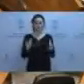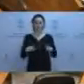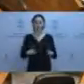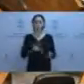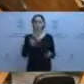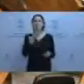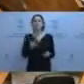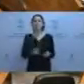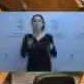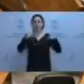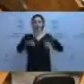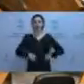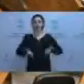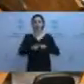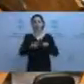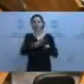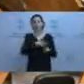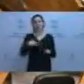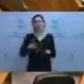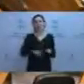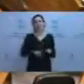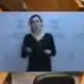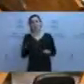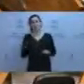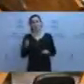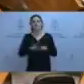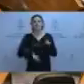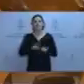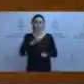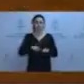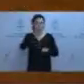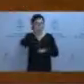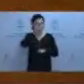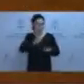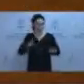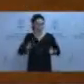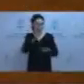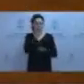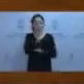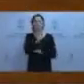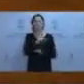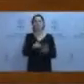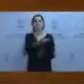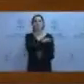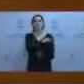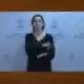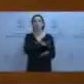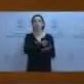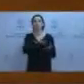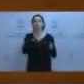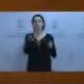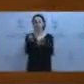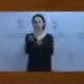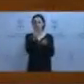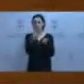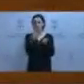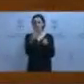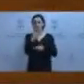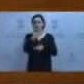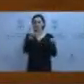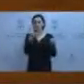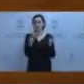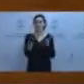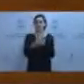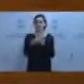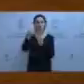un acto de escapismo. Le pregunté en aquel momento por qué este acuerdo, que conlleva recursos públicos aparejados, no había pasado por el